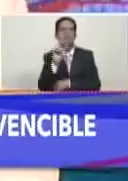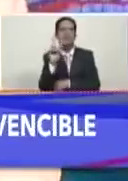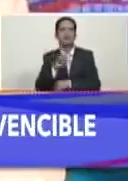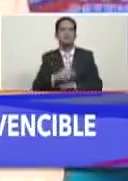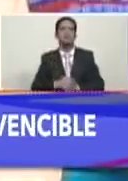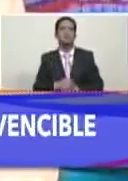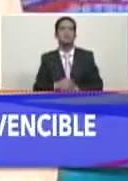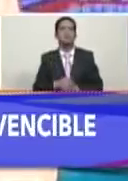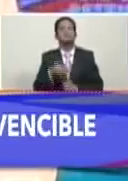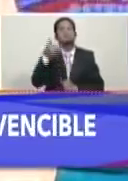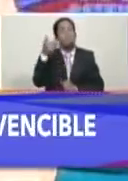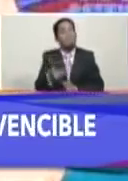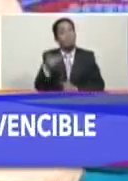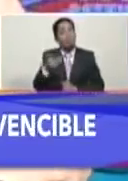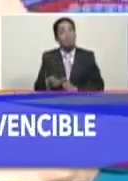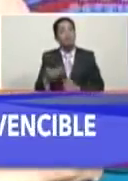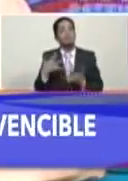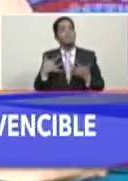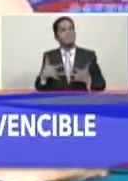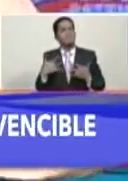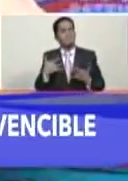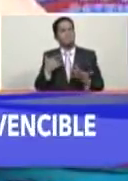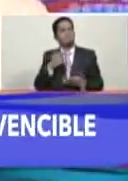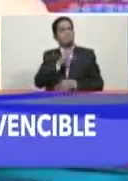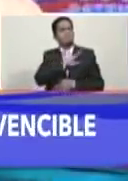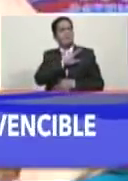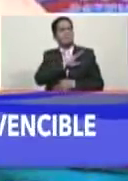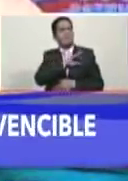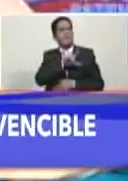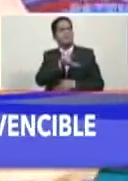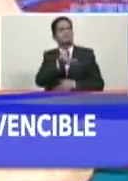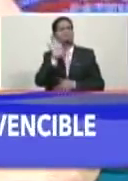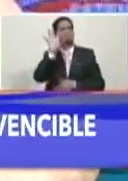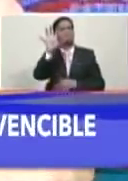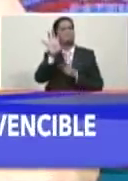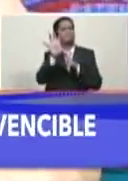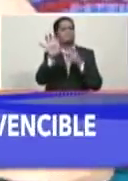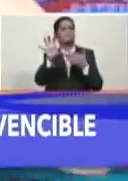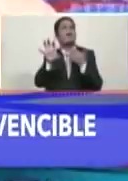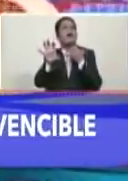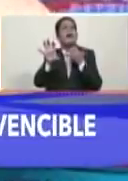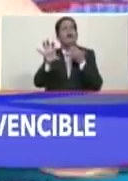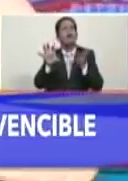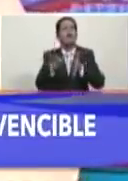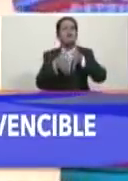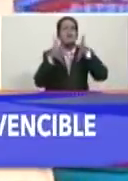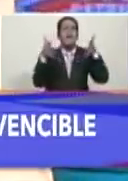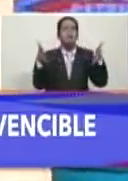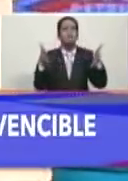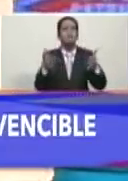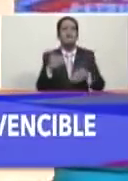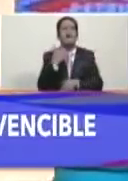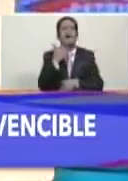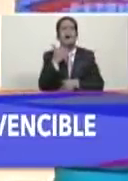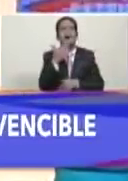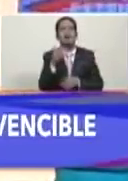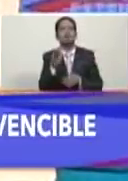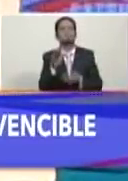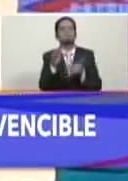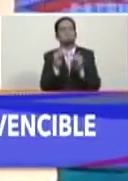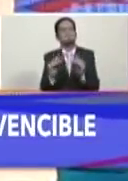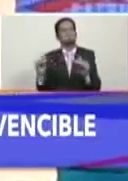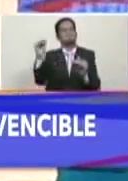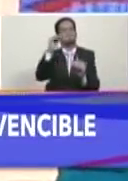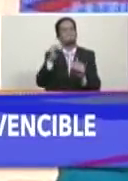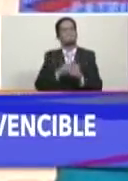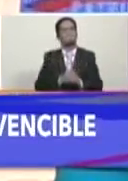Qué importante sentirse parte de algo grande, de algo superior. Qué